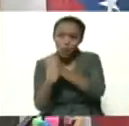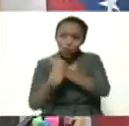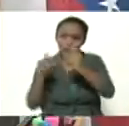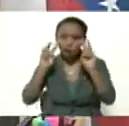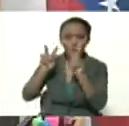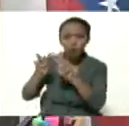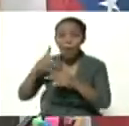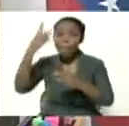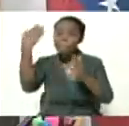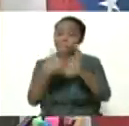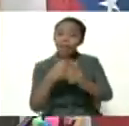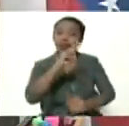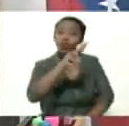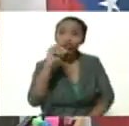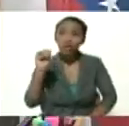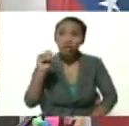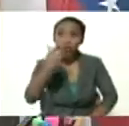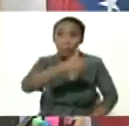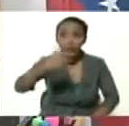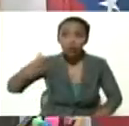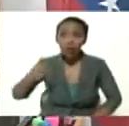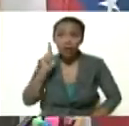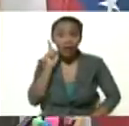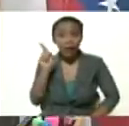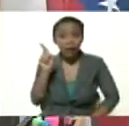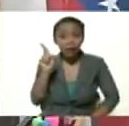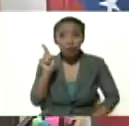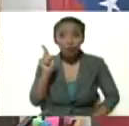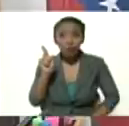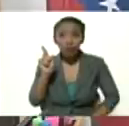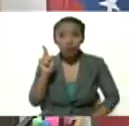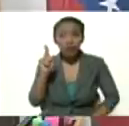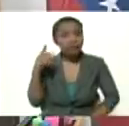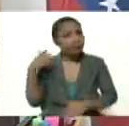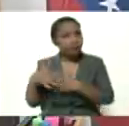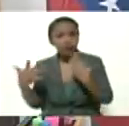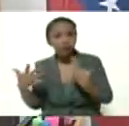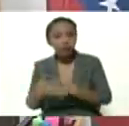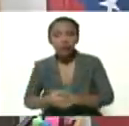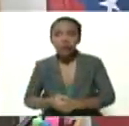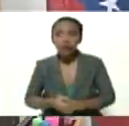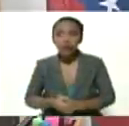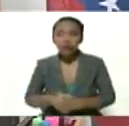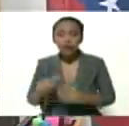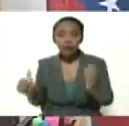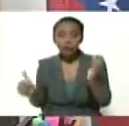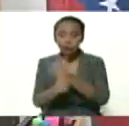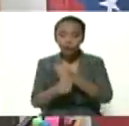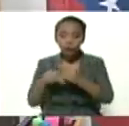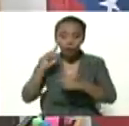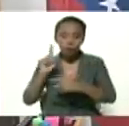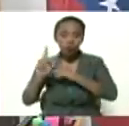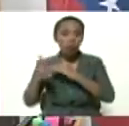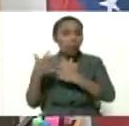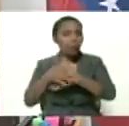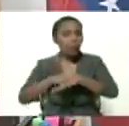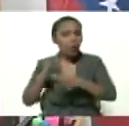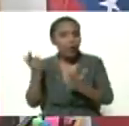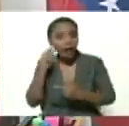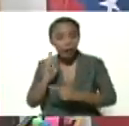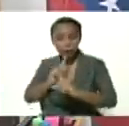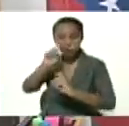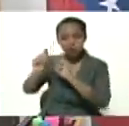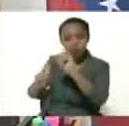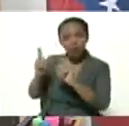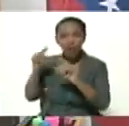de 1.200 casos de estos que se determinaron por la encuesta en la